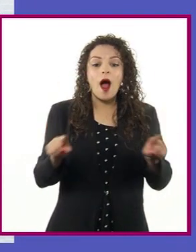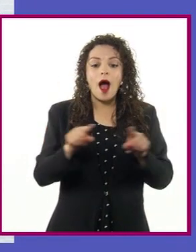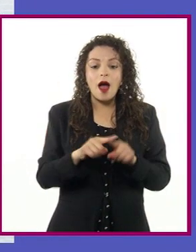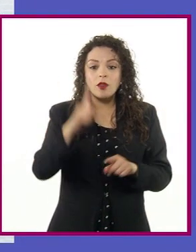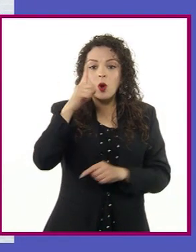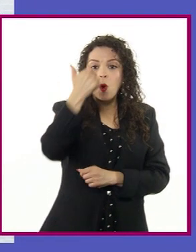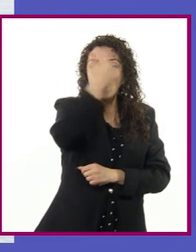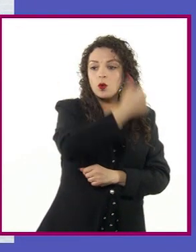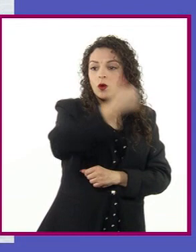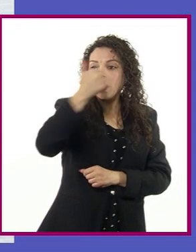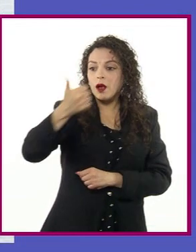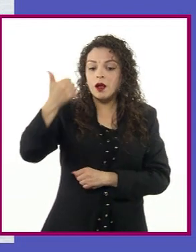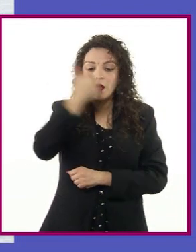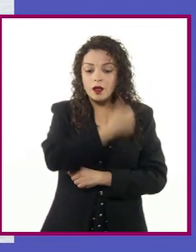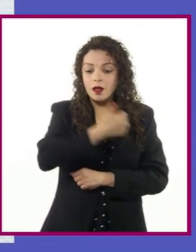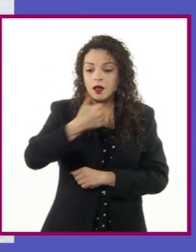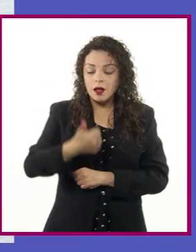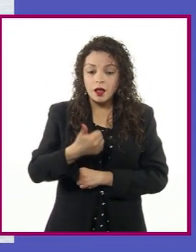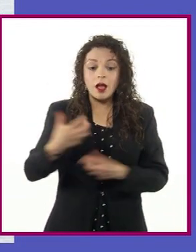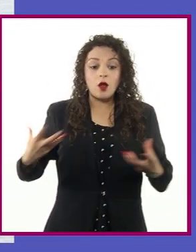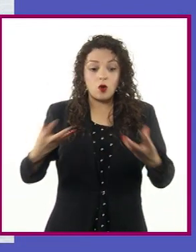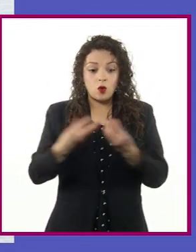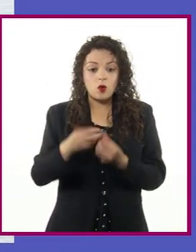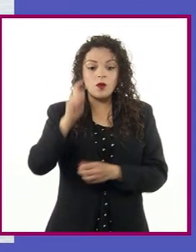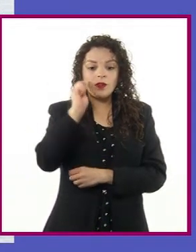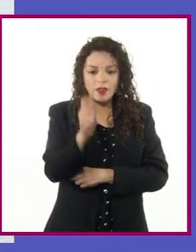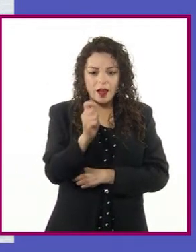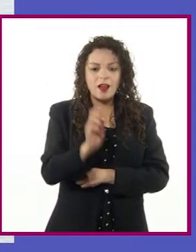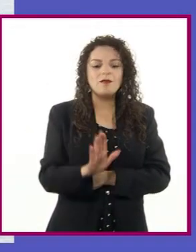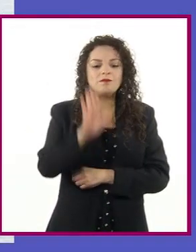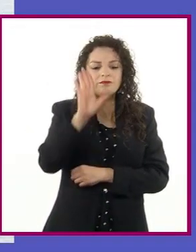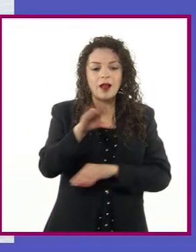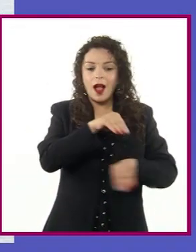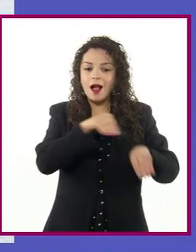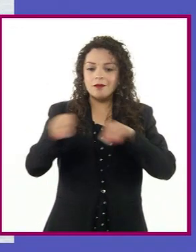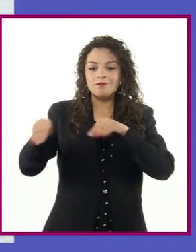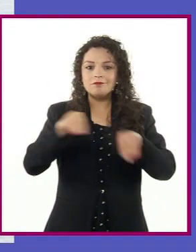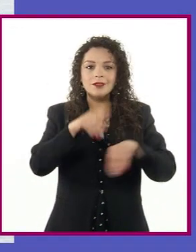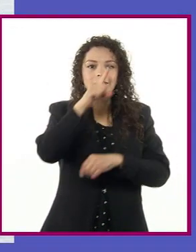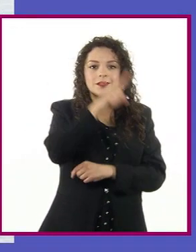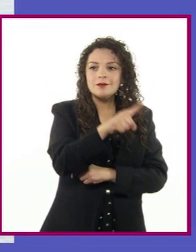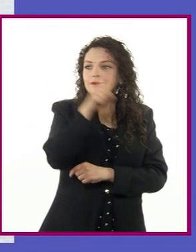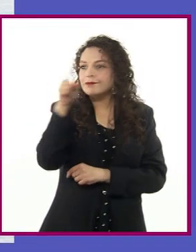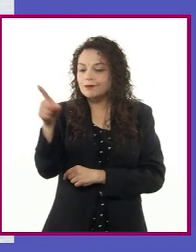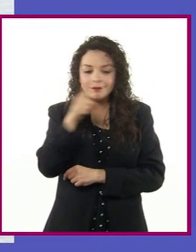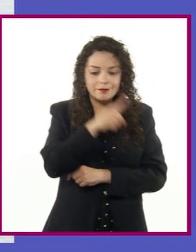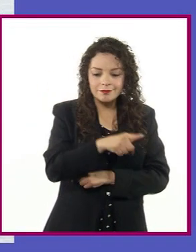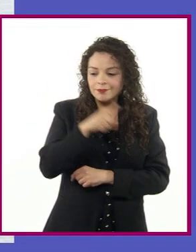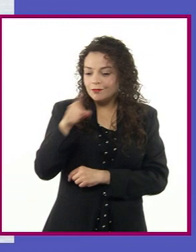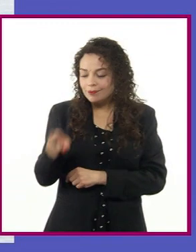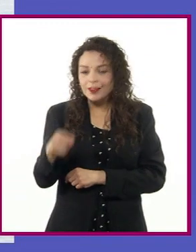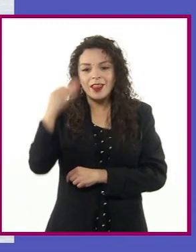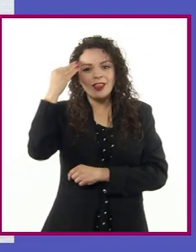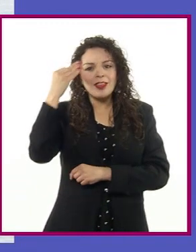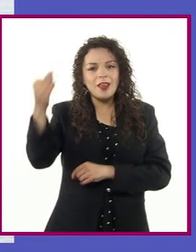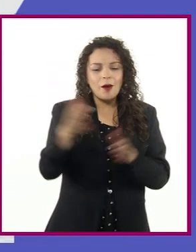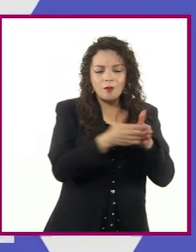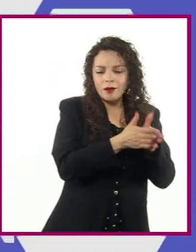unidades narrativas que juntas nos dan la sensación de movimiento o paso del tiempo de las